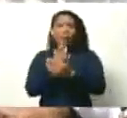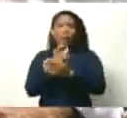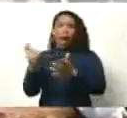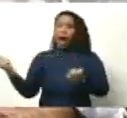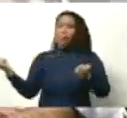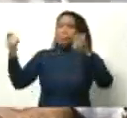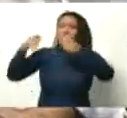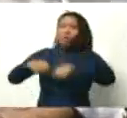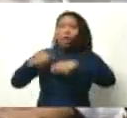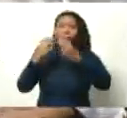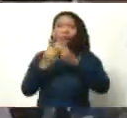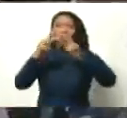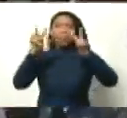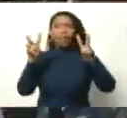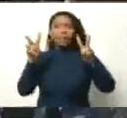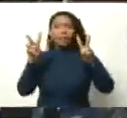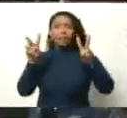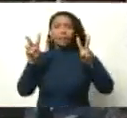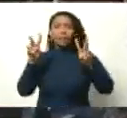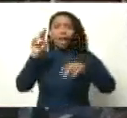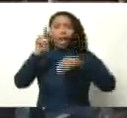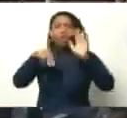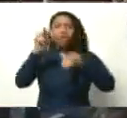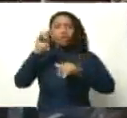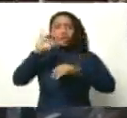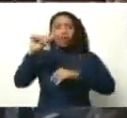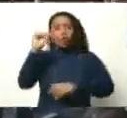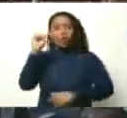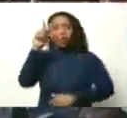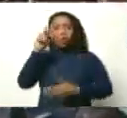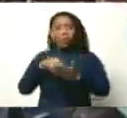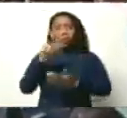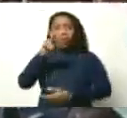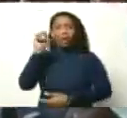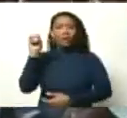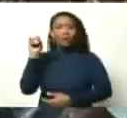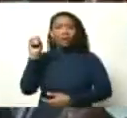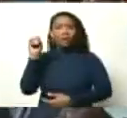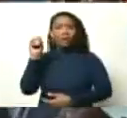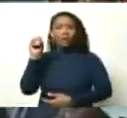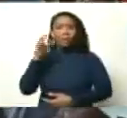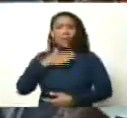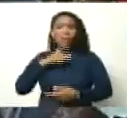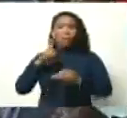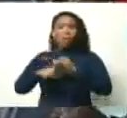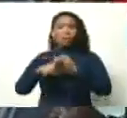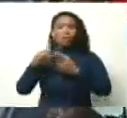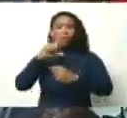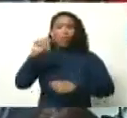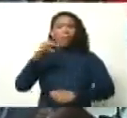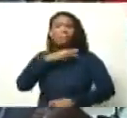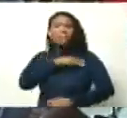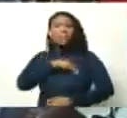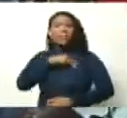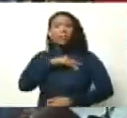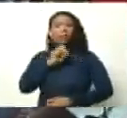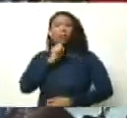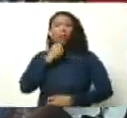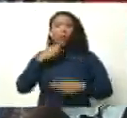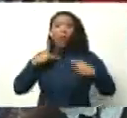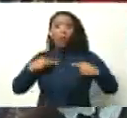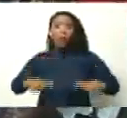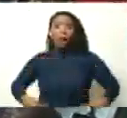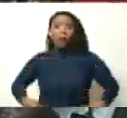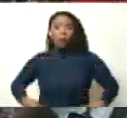por la paz y el 12 de junio del 2020 Alex fue a una misión